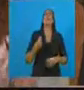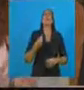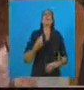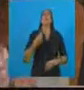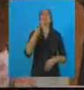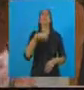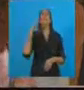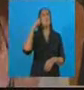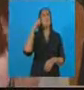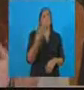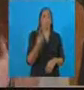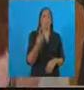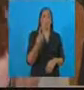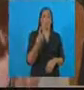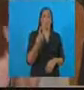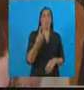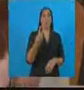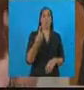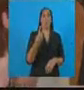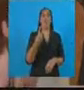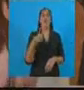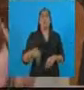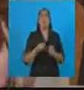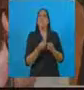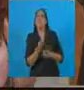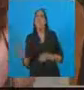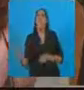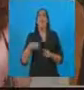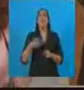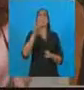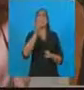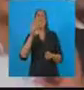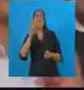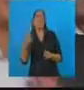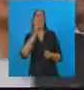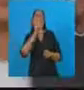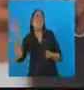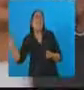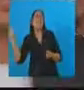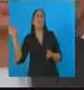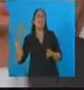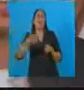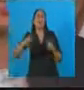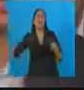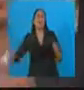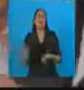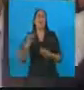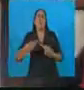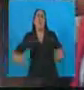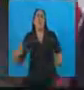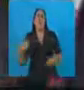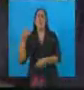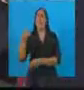192. Y ya vamos como con 500 productos que integran el programa precios cuidados. Bien por Economía, bien por la